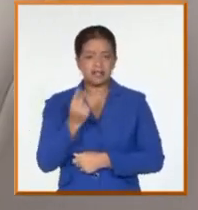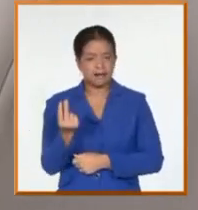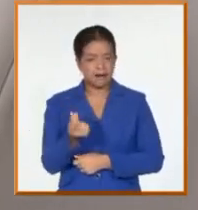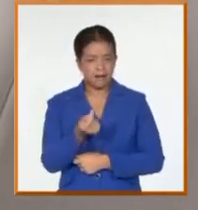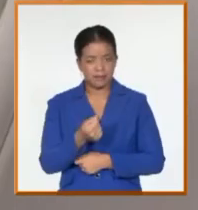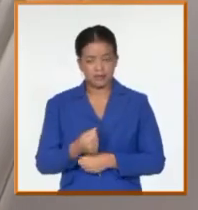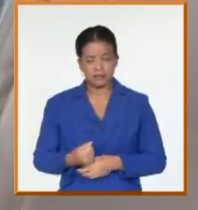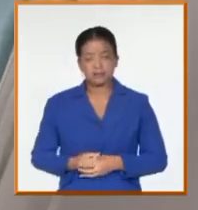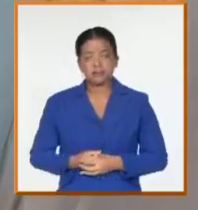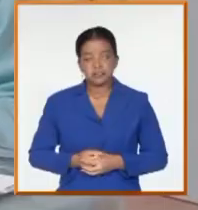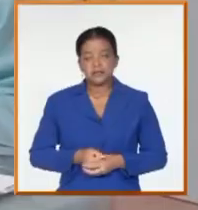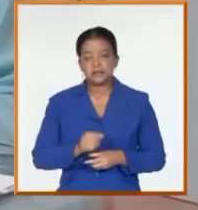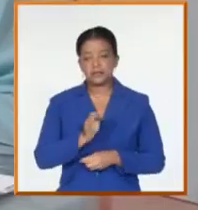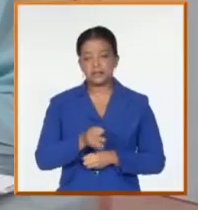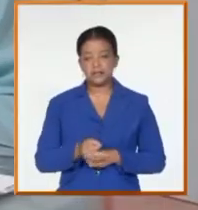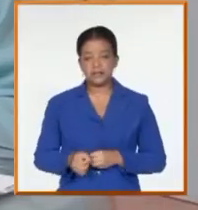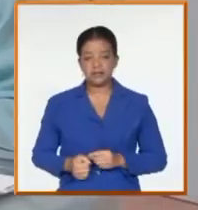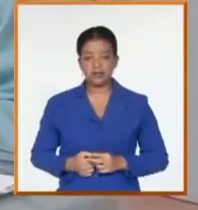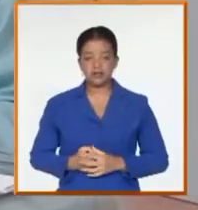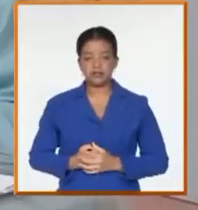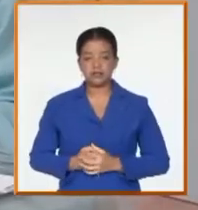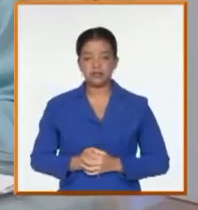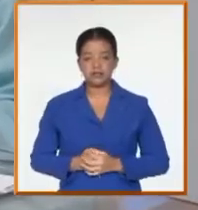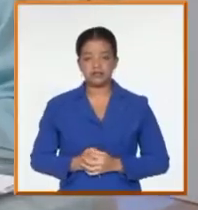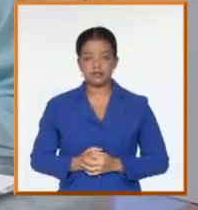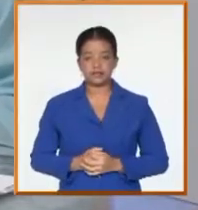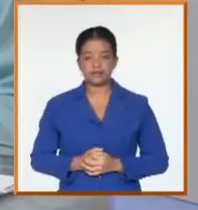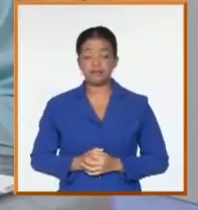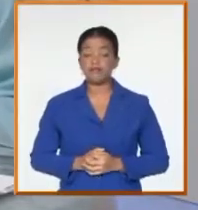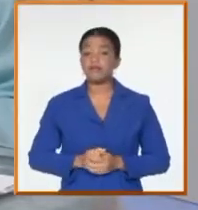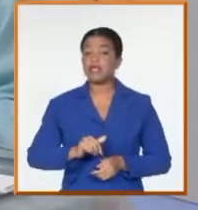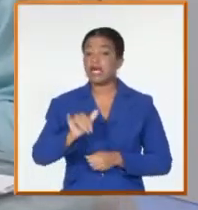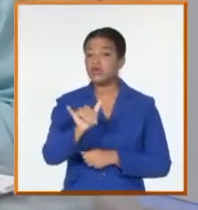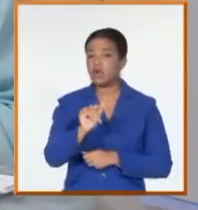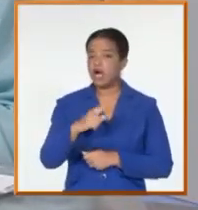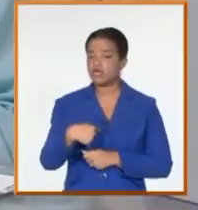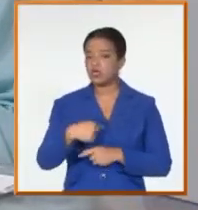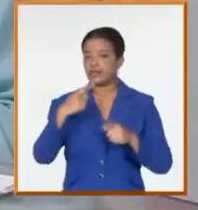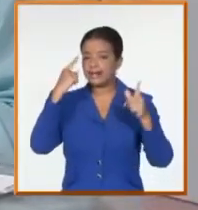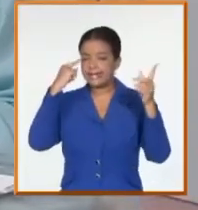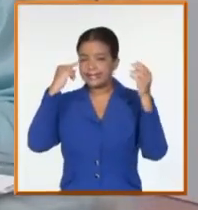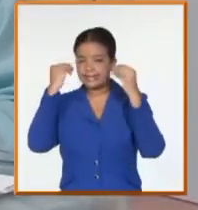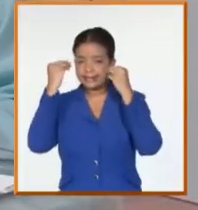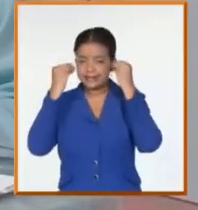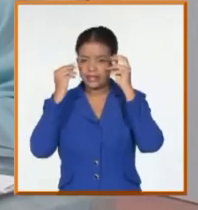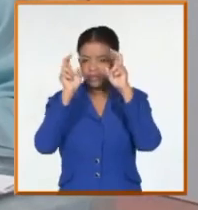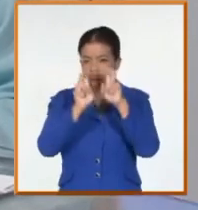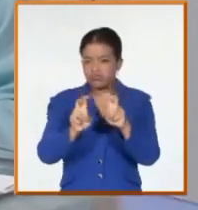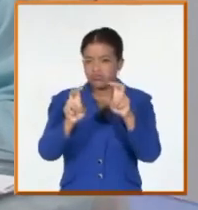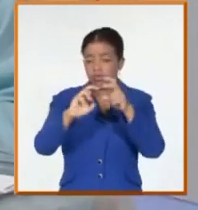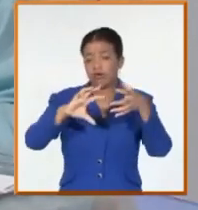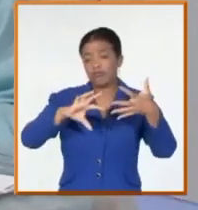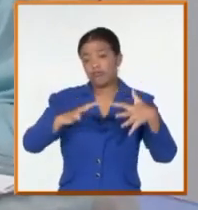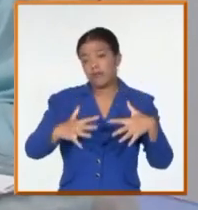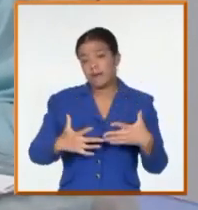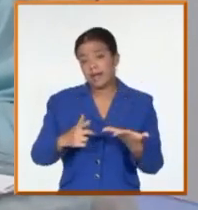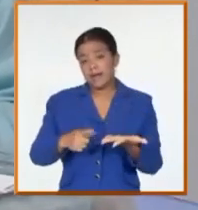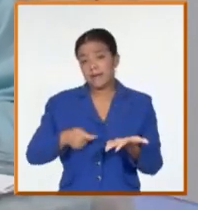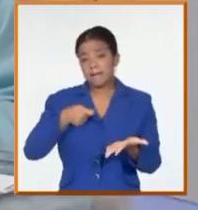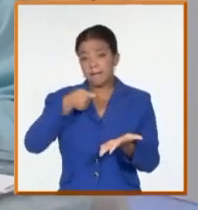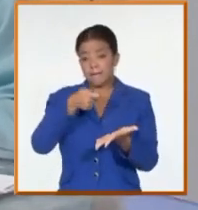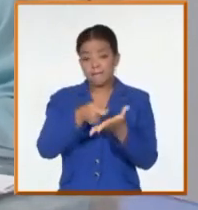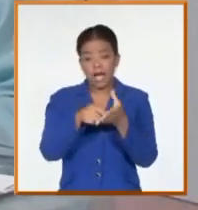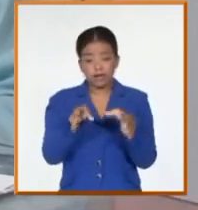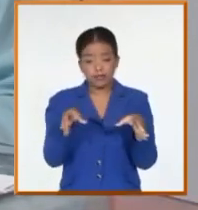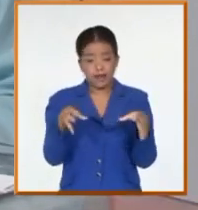exactamente Nosotros también estamos evaluando y estudiando la forma de incentivar los pagos de forma minorista porque